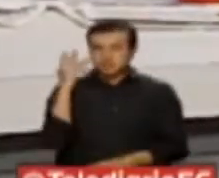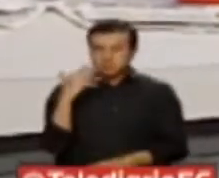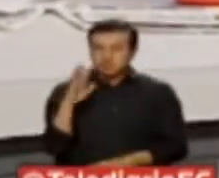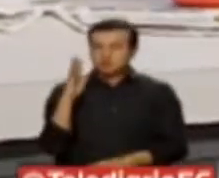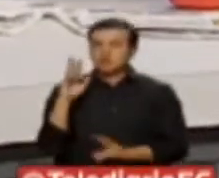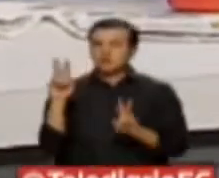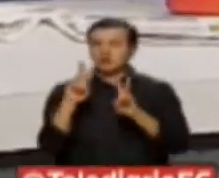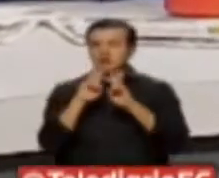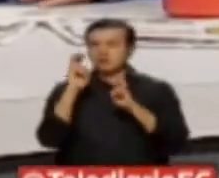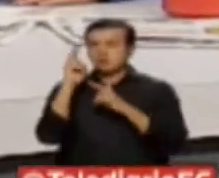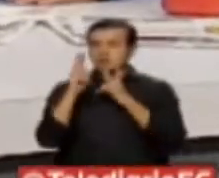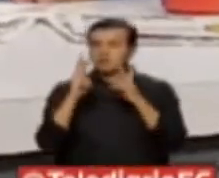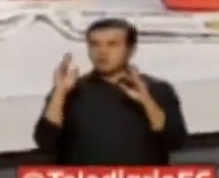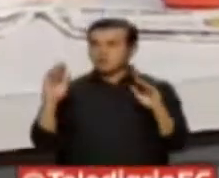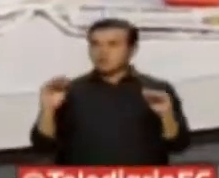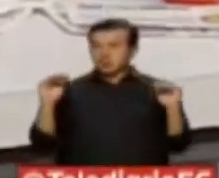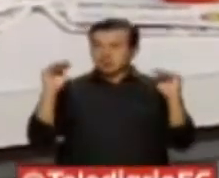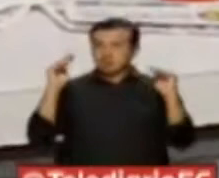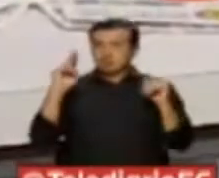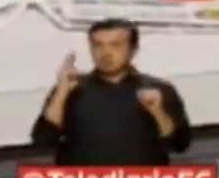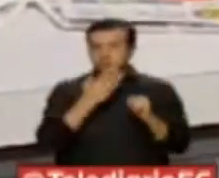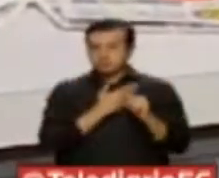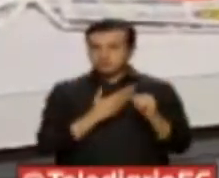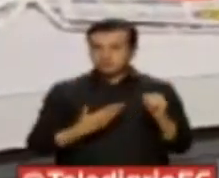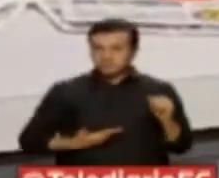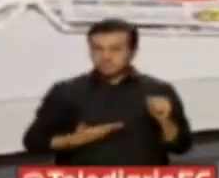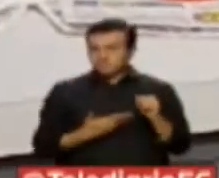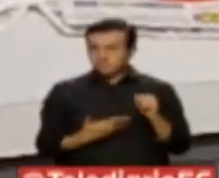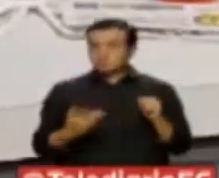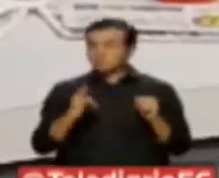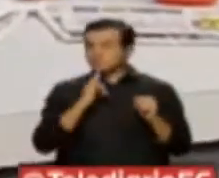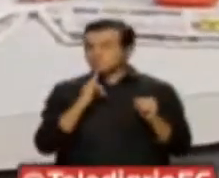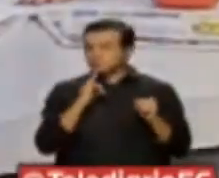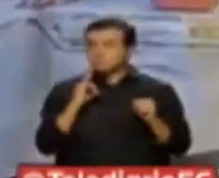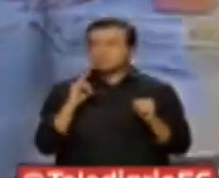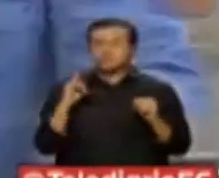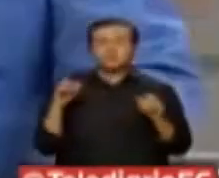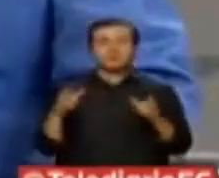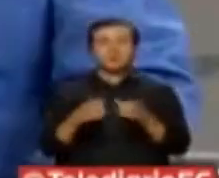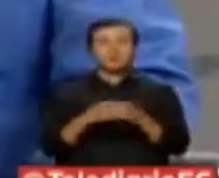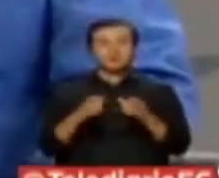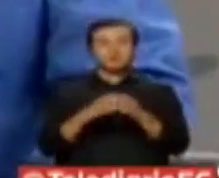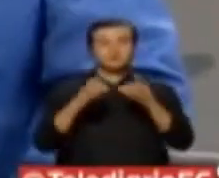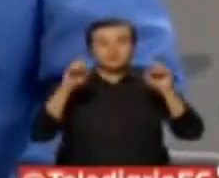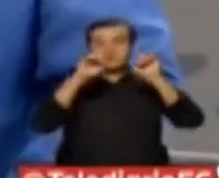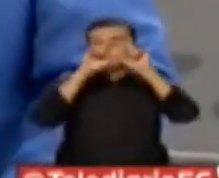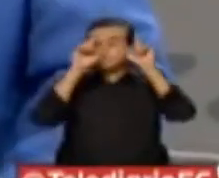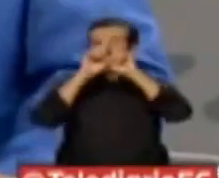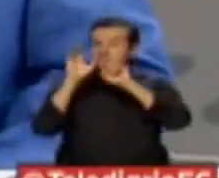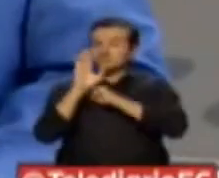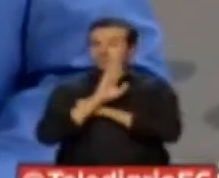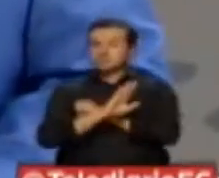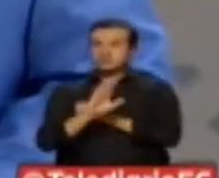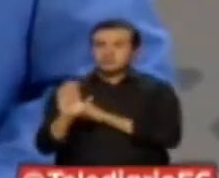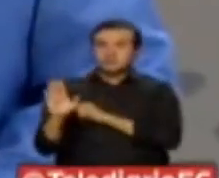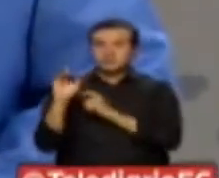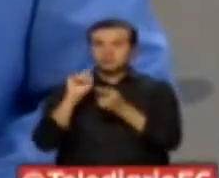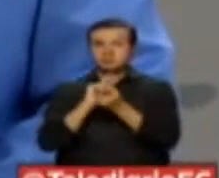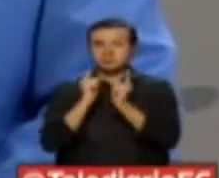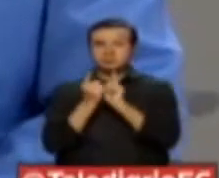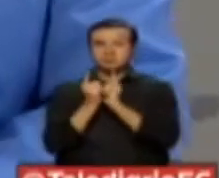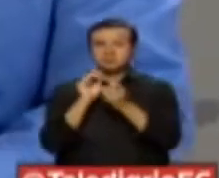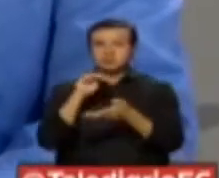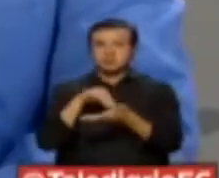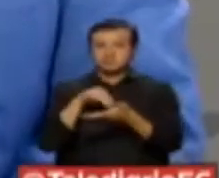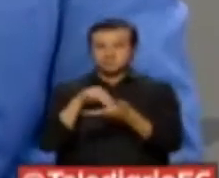contexto de una visita a tan alto nivel como la del vicepresidente de eeuu el gremio de los empresarios mantuvo un encuentro con